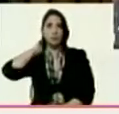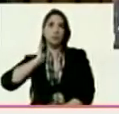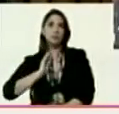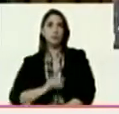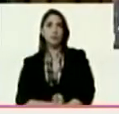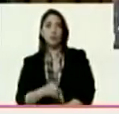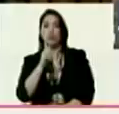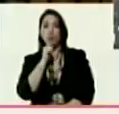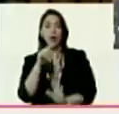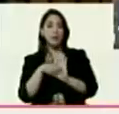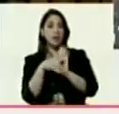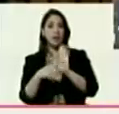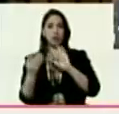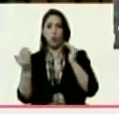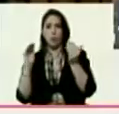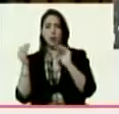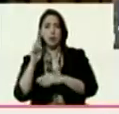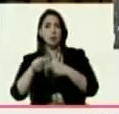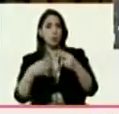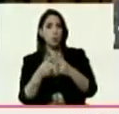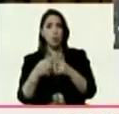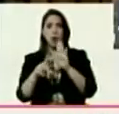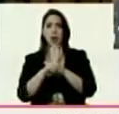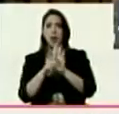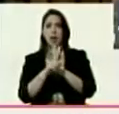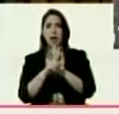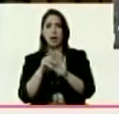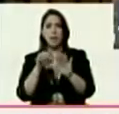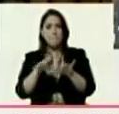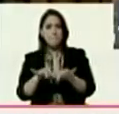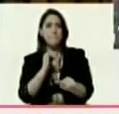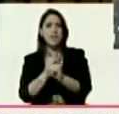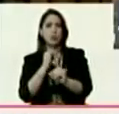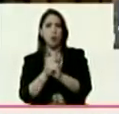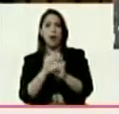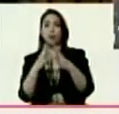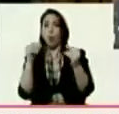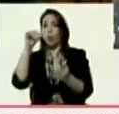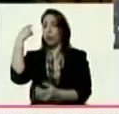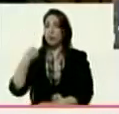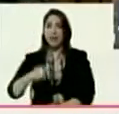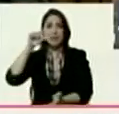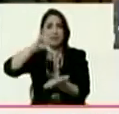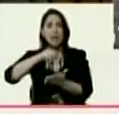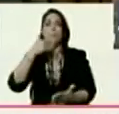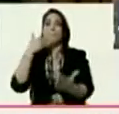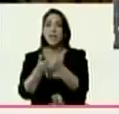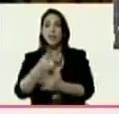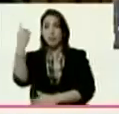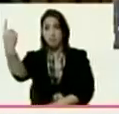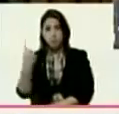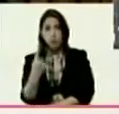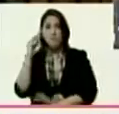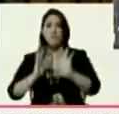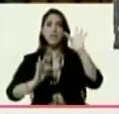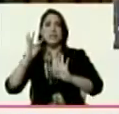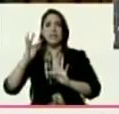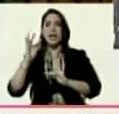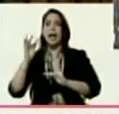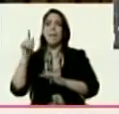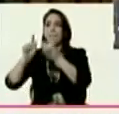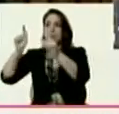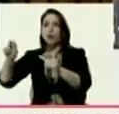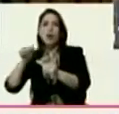comparado ningún parlamento virtual. Todos tienen sede y exigen la presencia física de sus